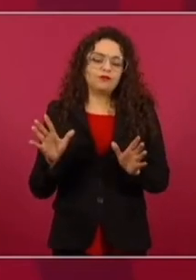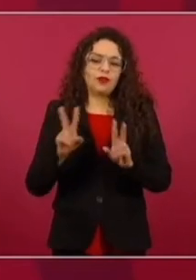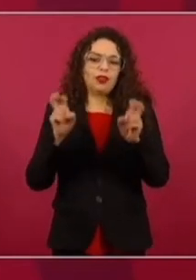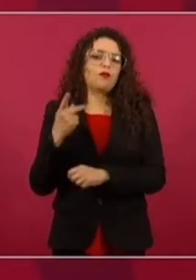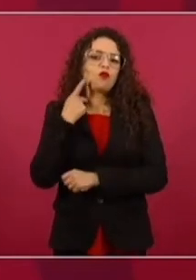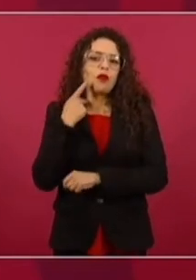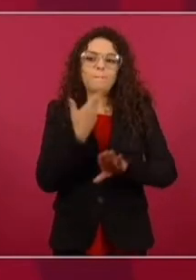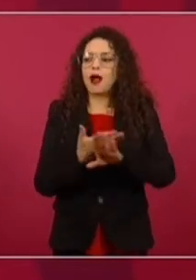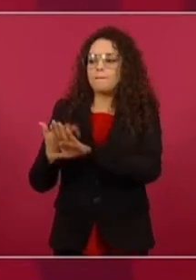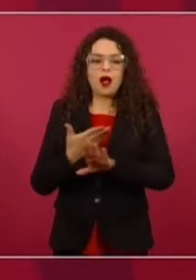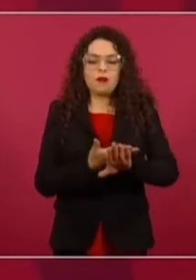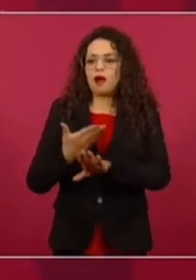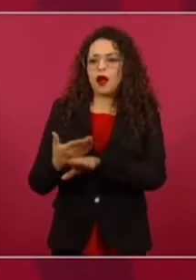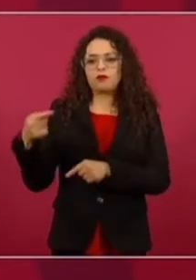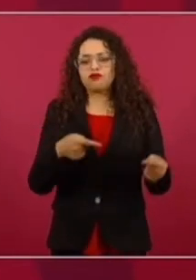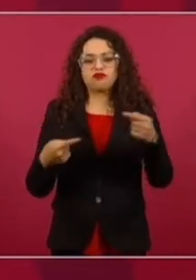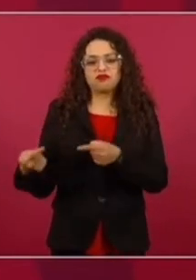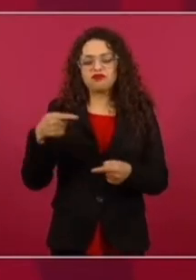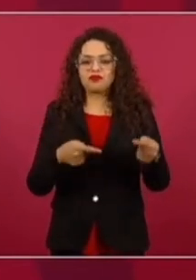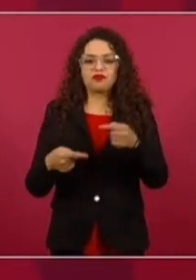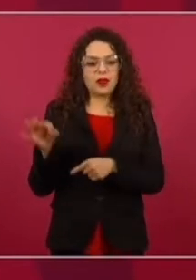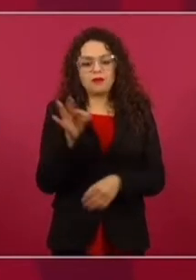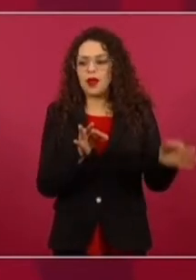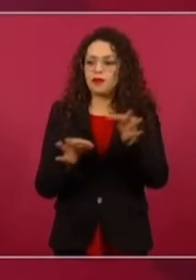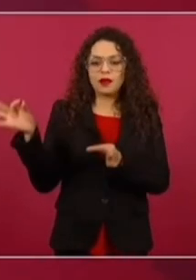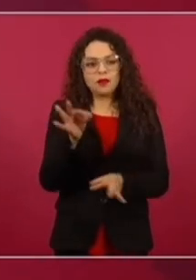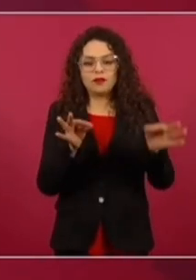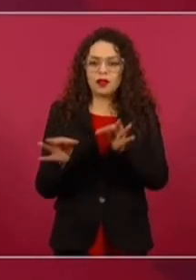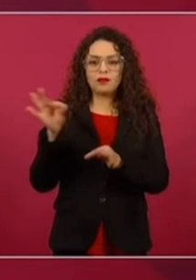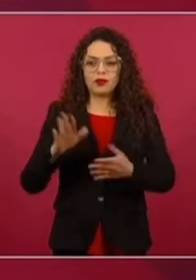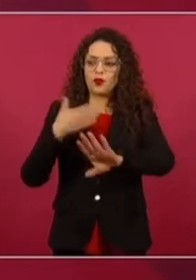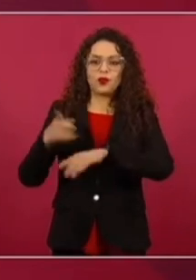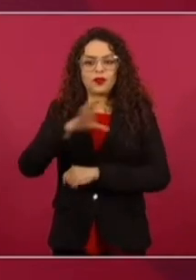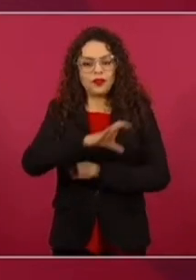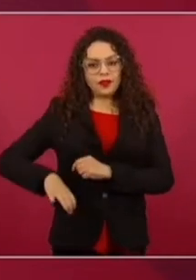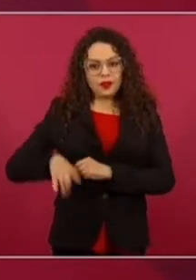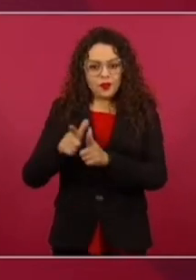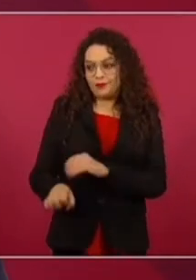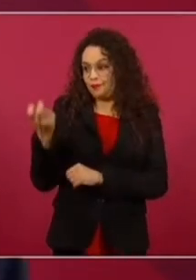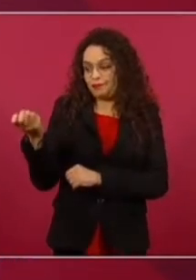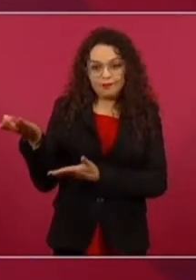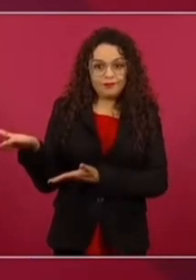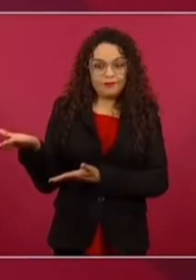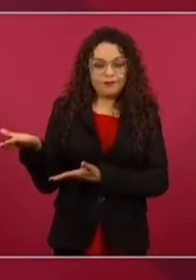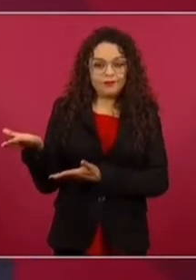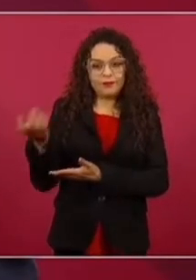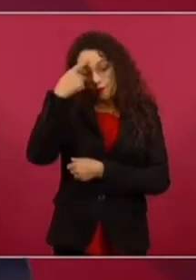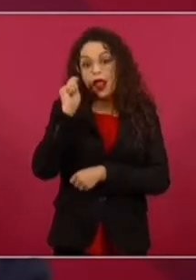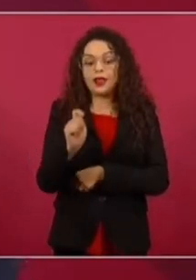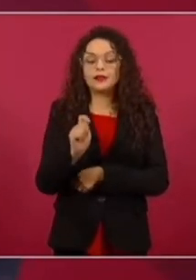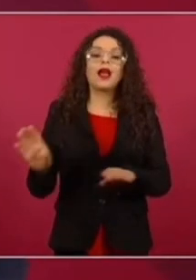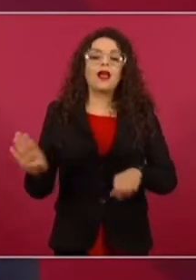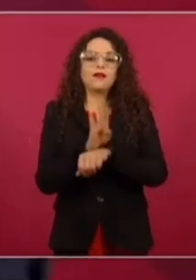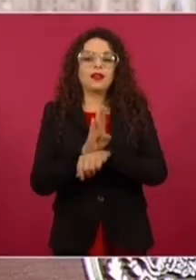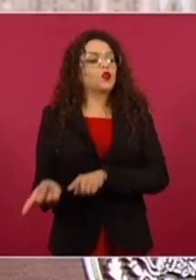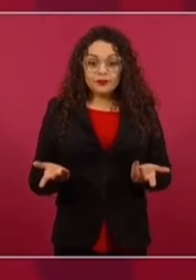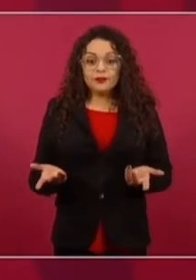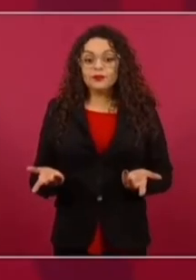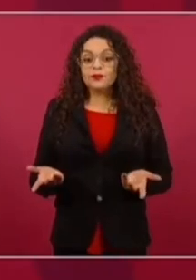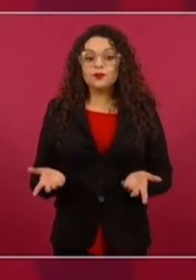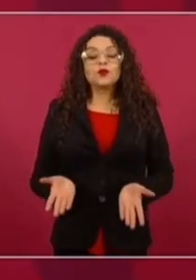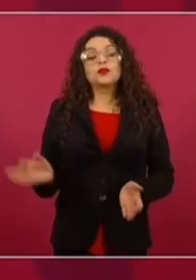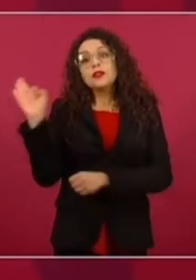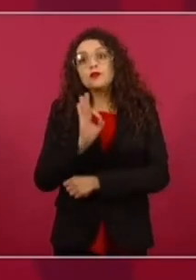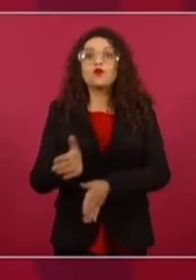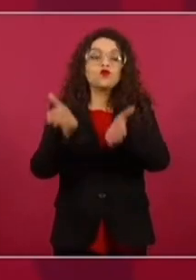politiquero, de atacar al candidato de Morena y beneficiar, pues, al otro candidato. Si